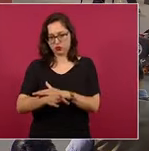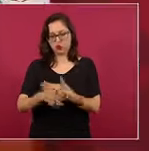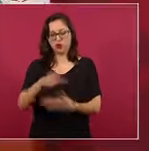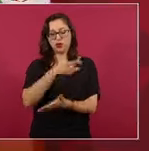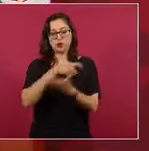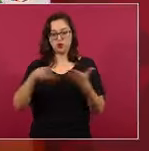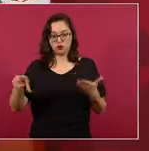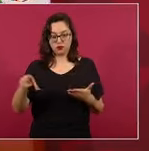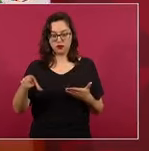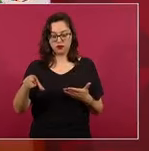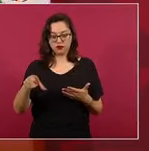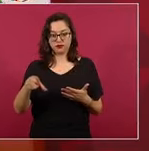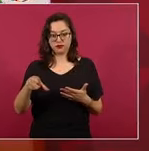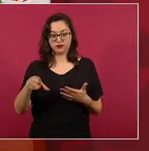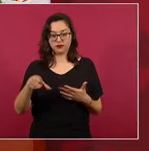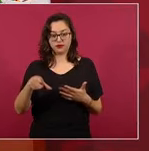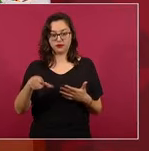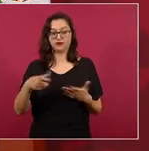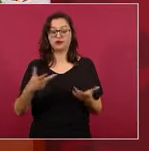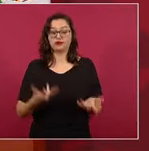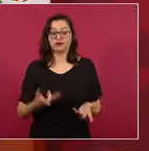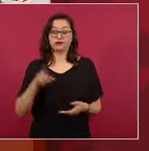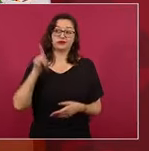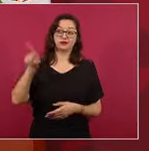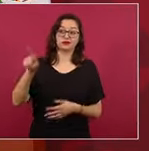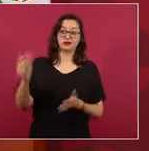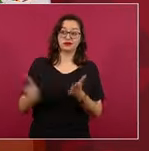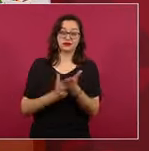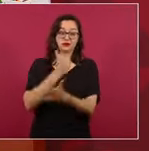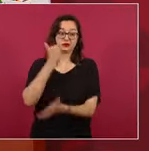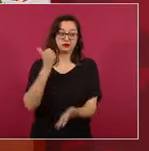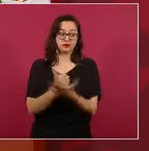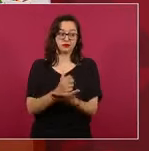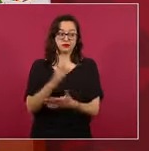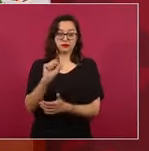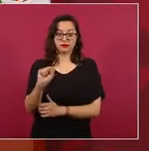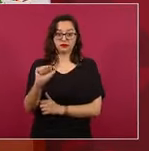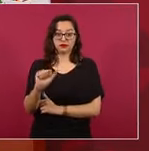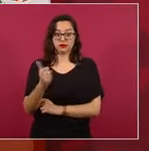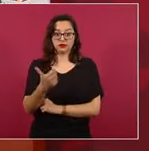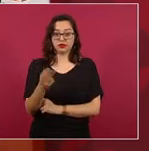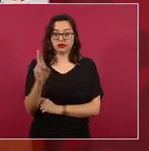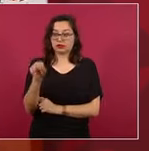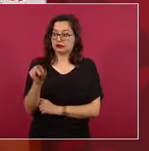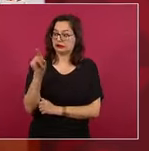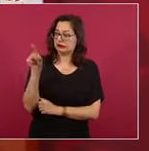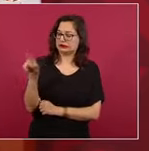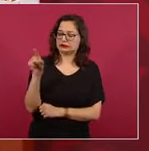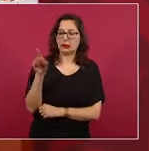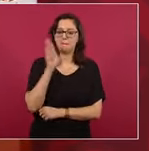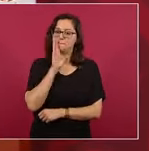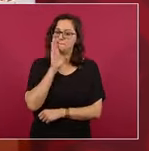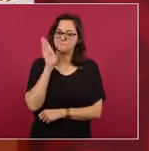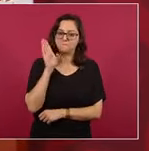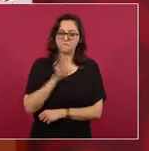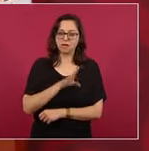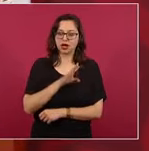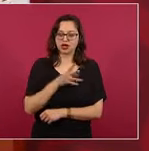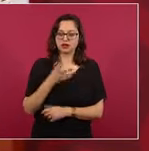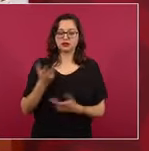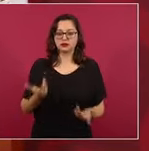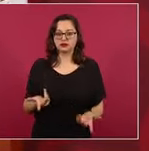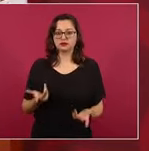estaba Ciudad Sahagún en una situación muy mala, fue de que se hicieran los